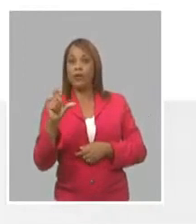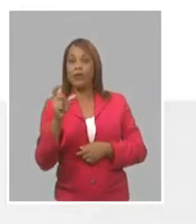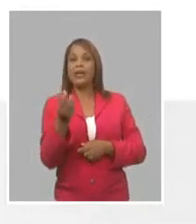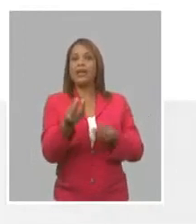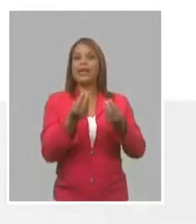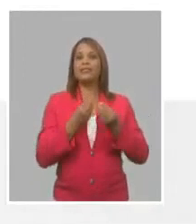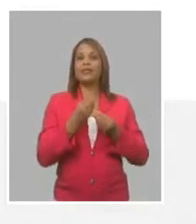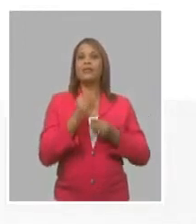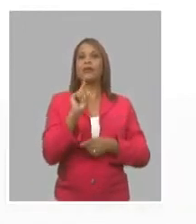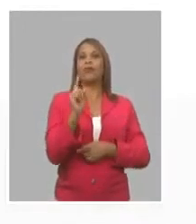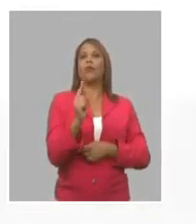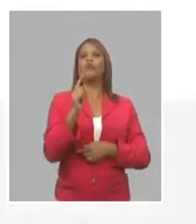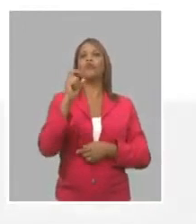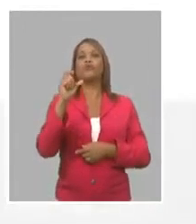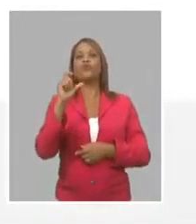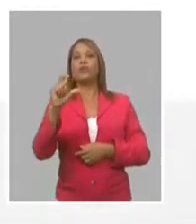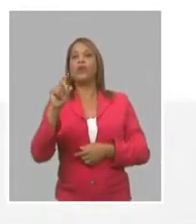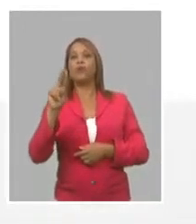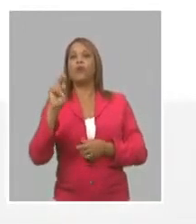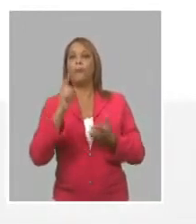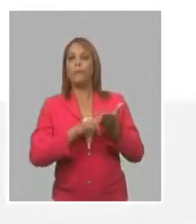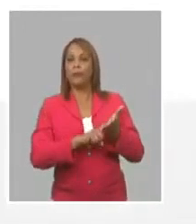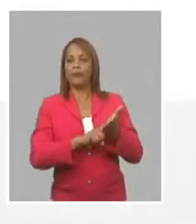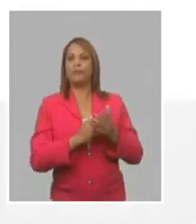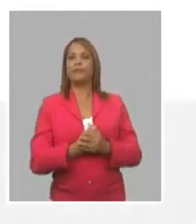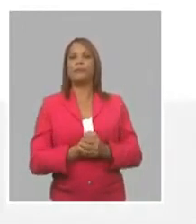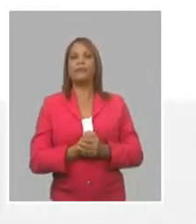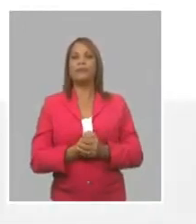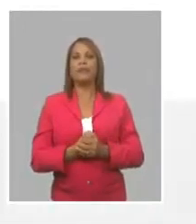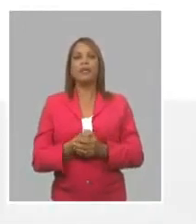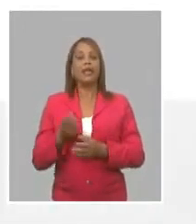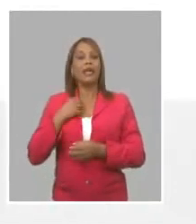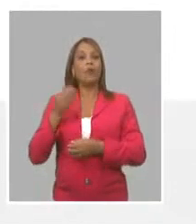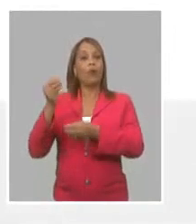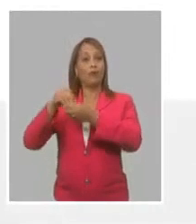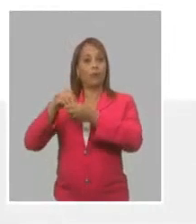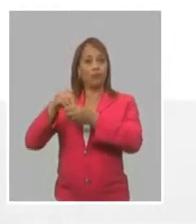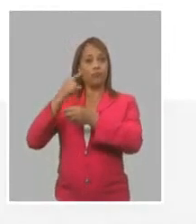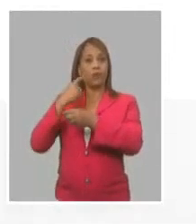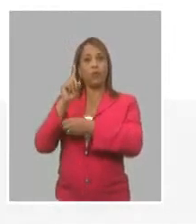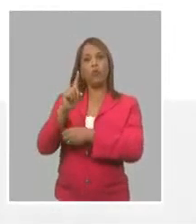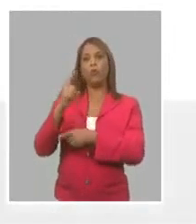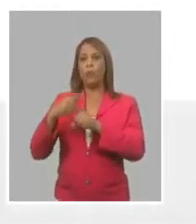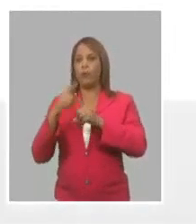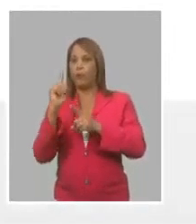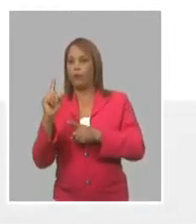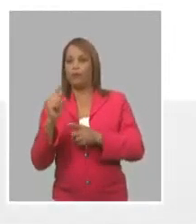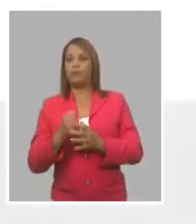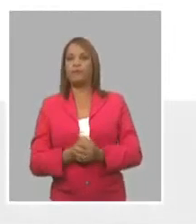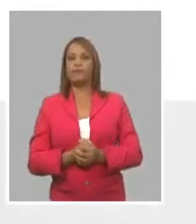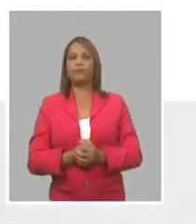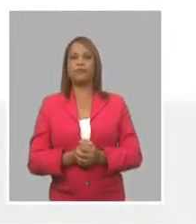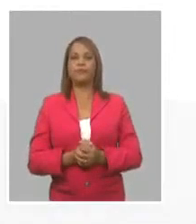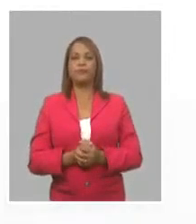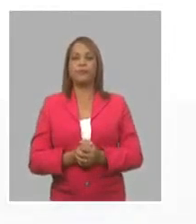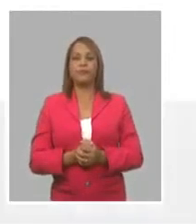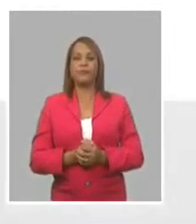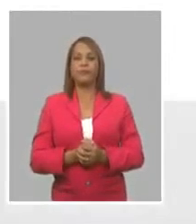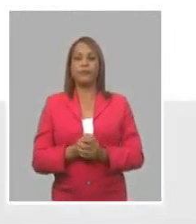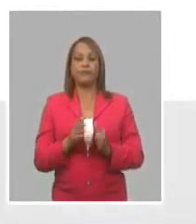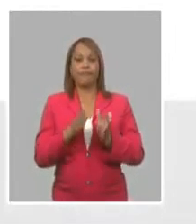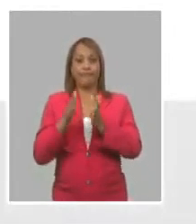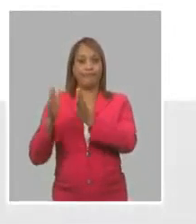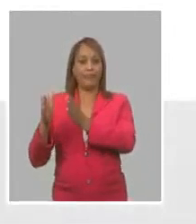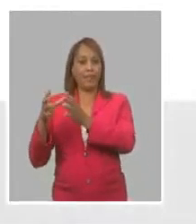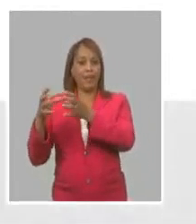recibe un CUP. Y cuando importa algo, también le cuesta uno por uno. Pero del lado de allá, tienes una